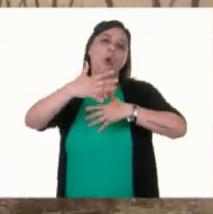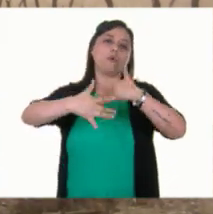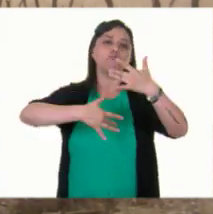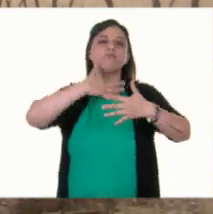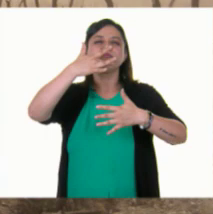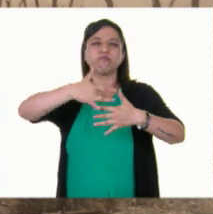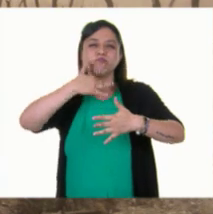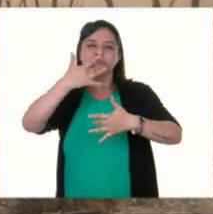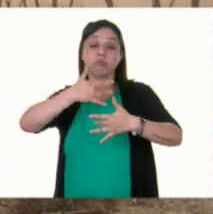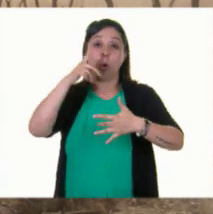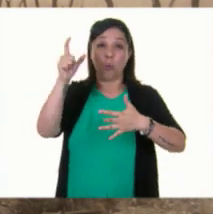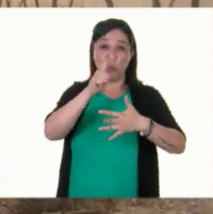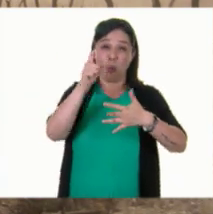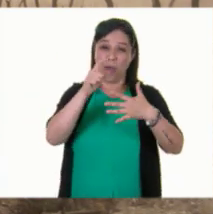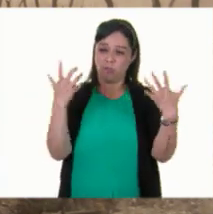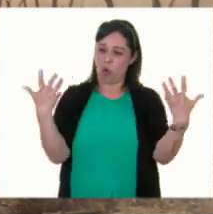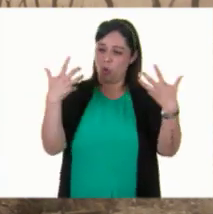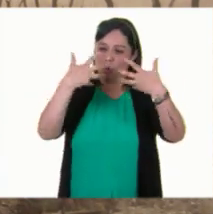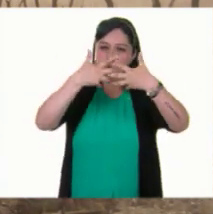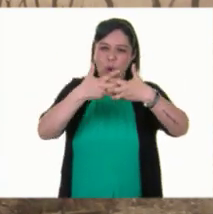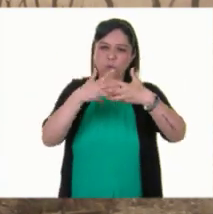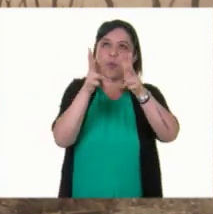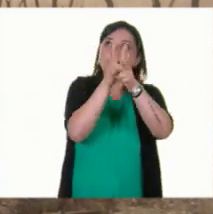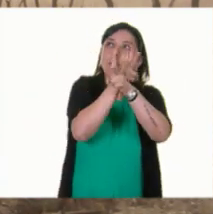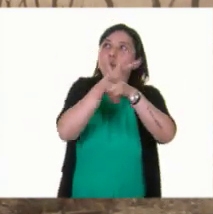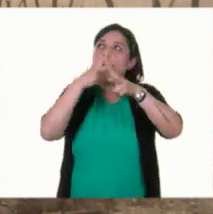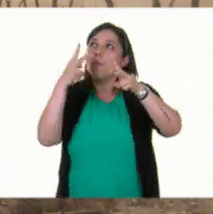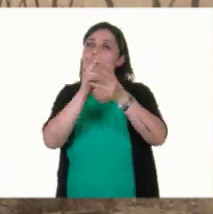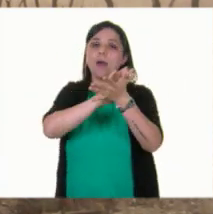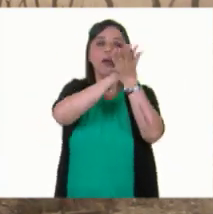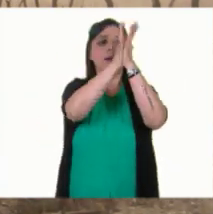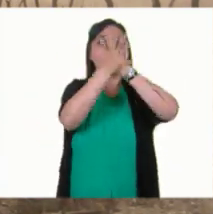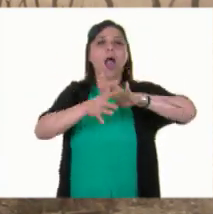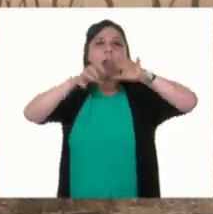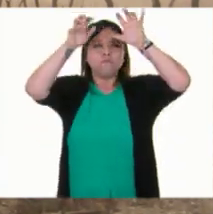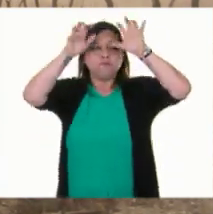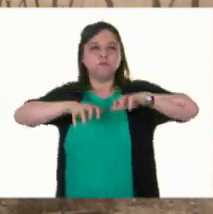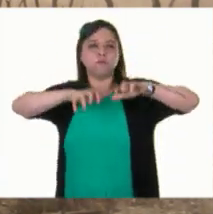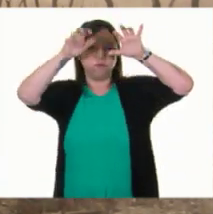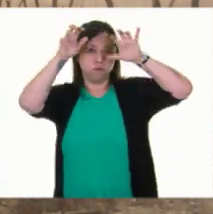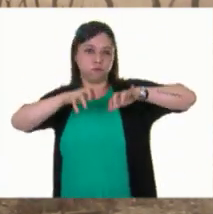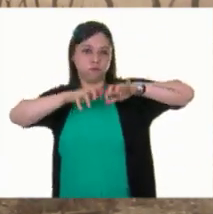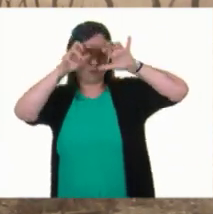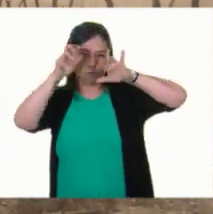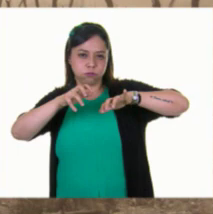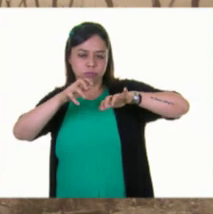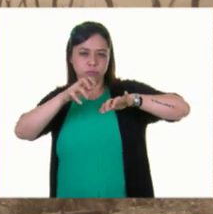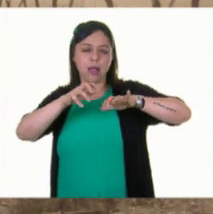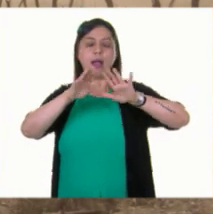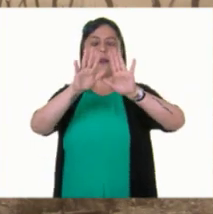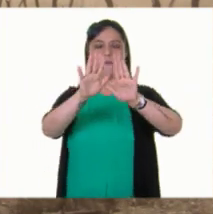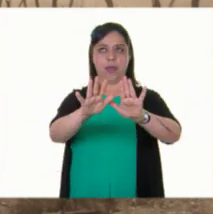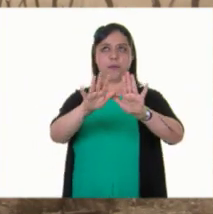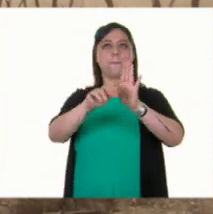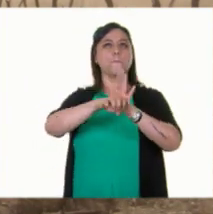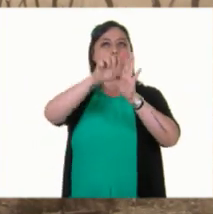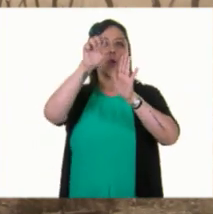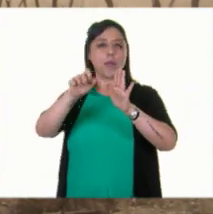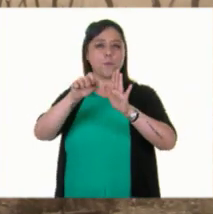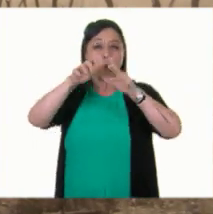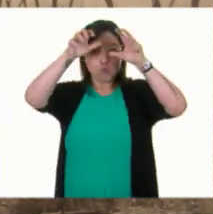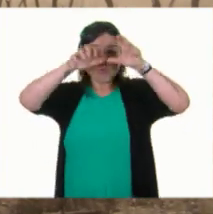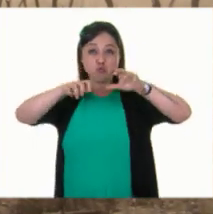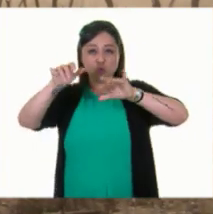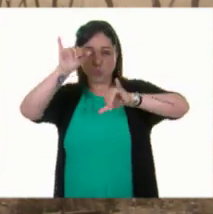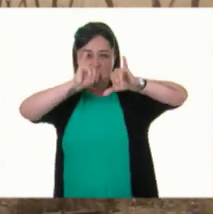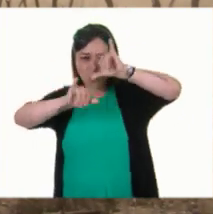el vapor de agua presente en el aire provoca la lluvia ácida. Maestra, ¿eso significa que también en el caso de la lluvia ácida el